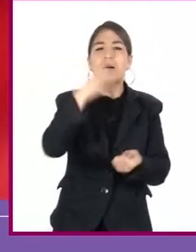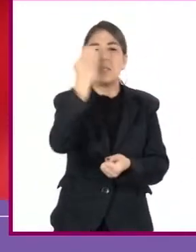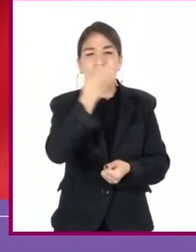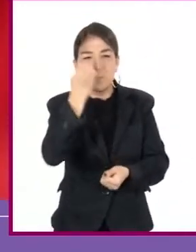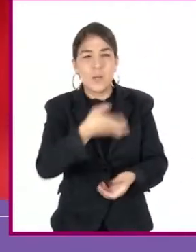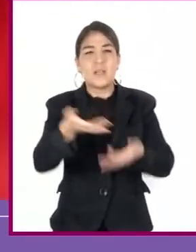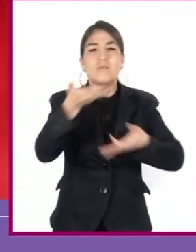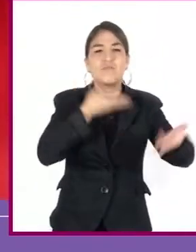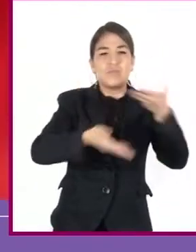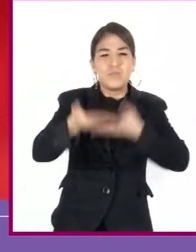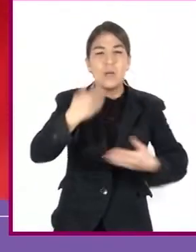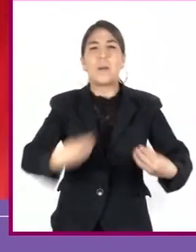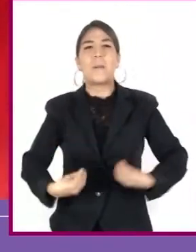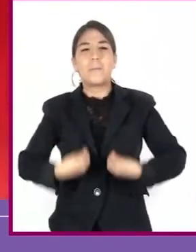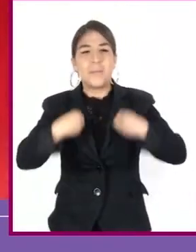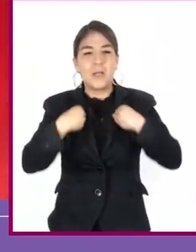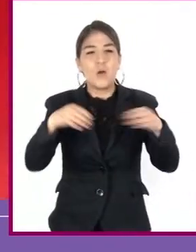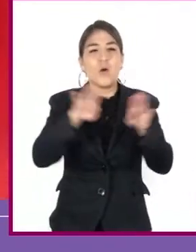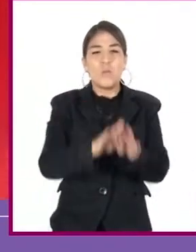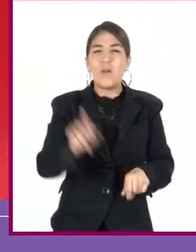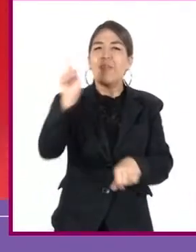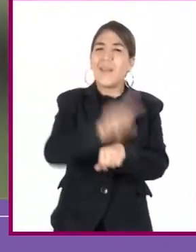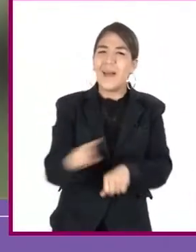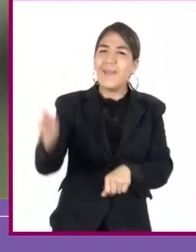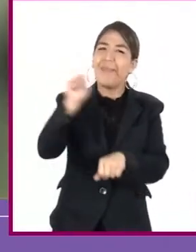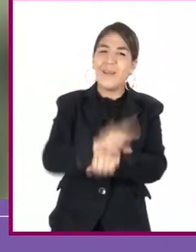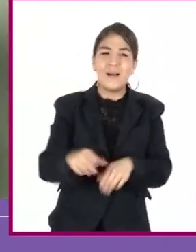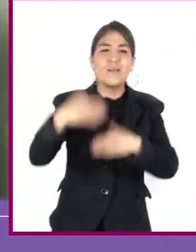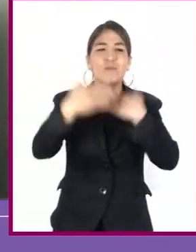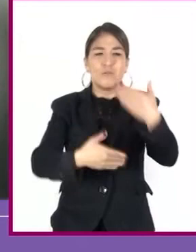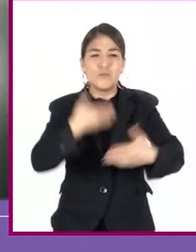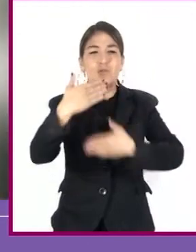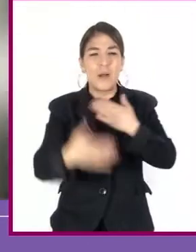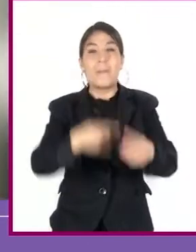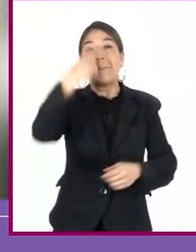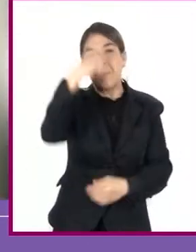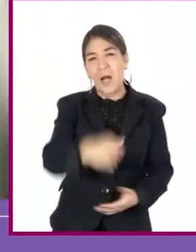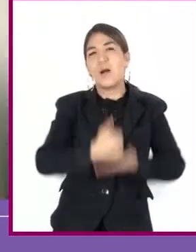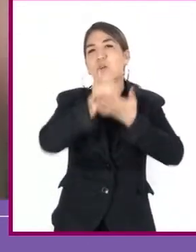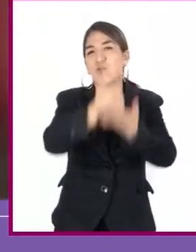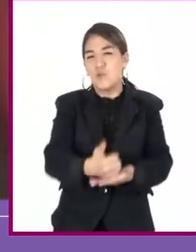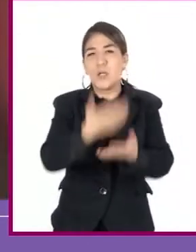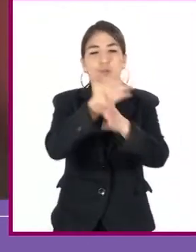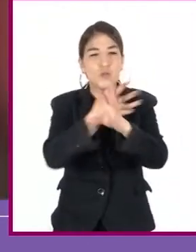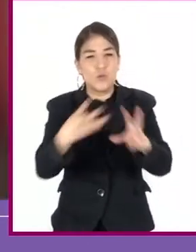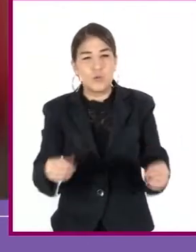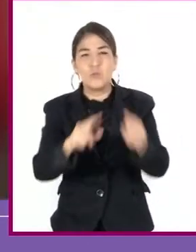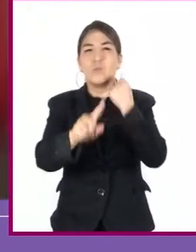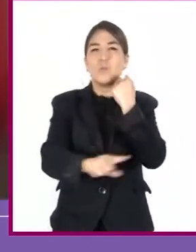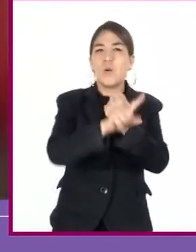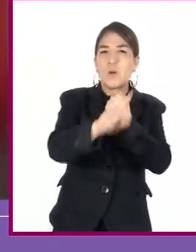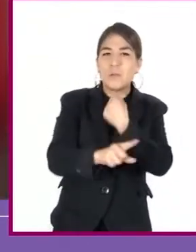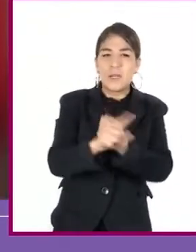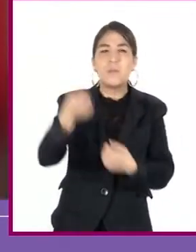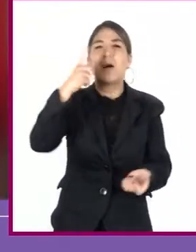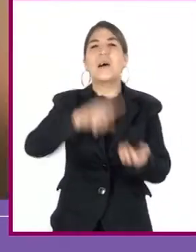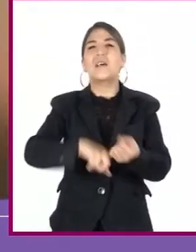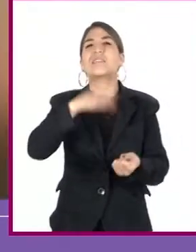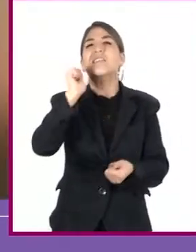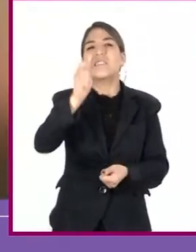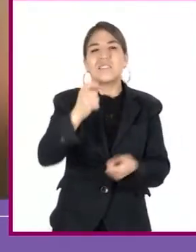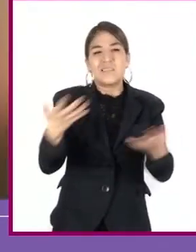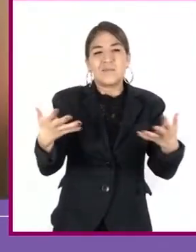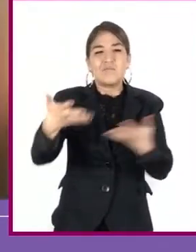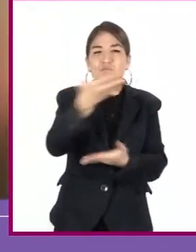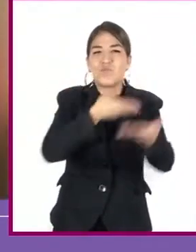que vivimos y nos desenvolvemos día a día, contribuye a solucionar problemas que pueden llegar a debilitar la